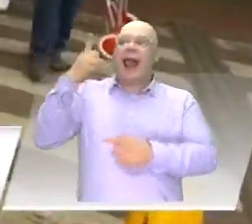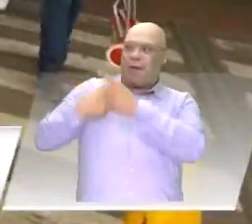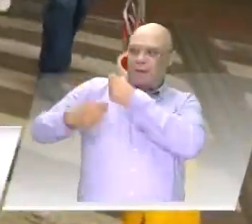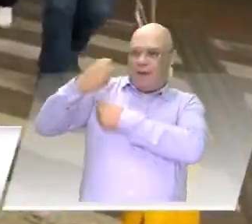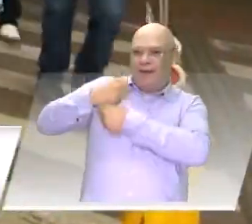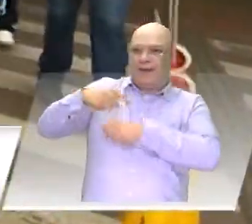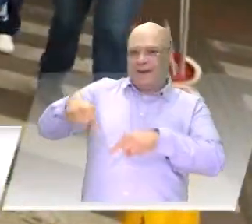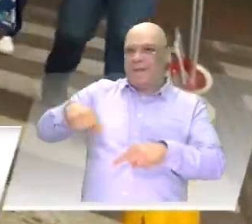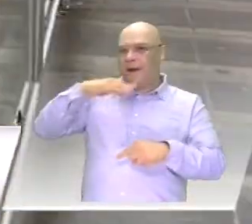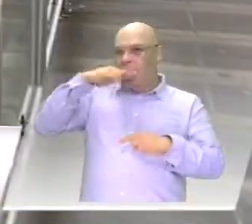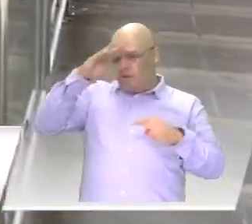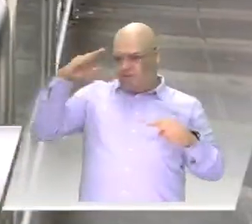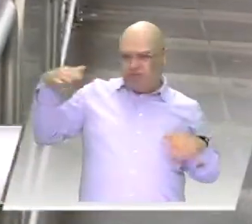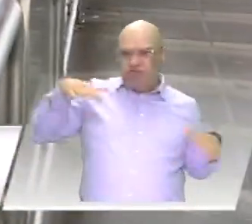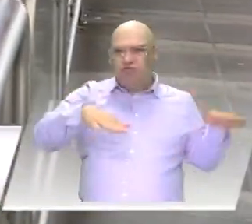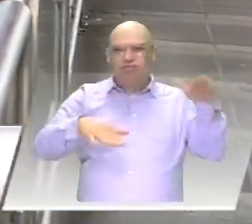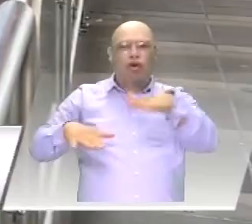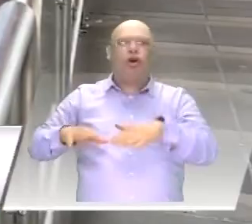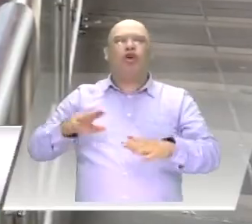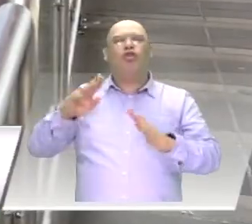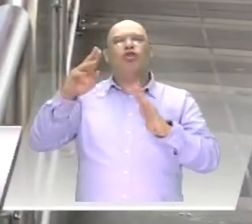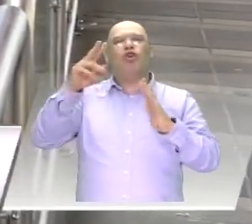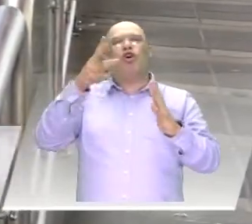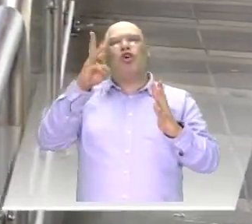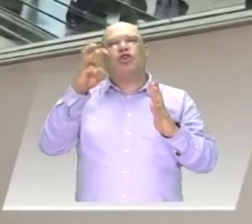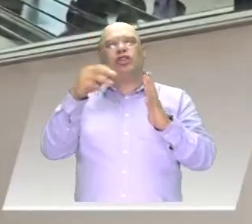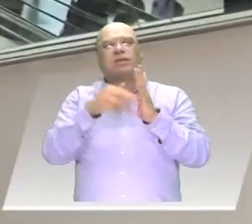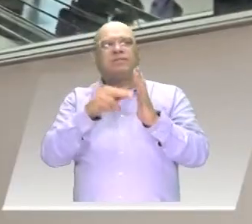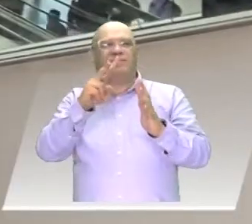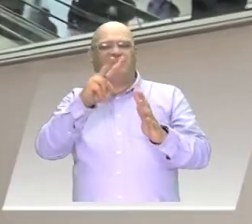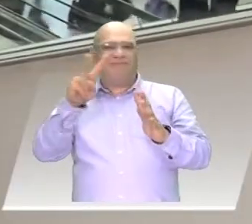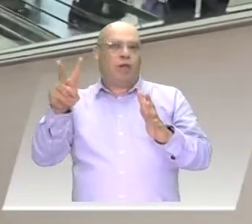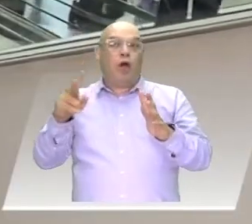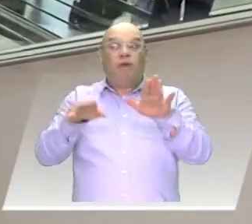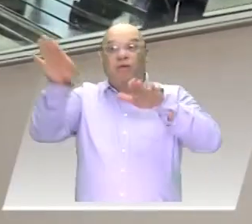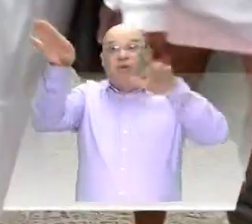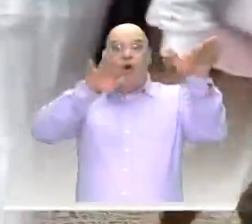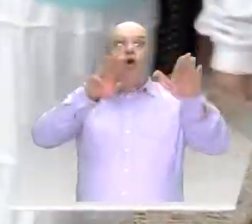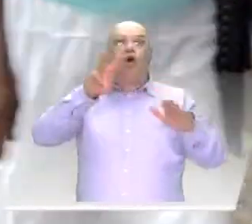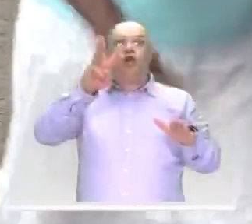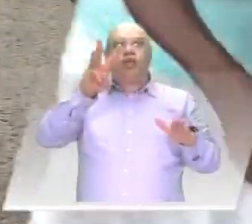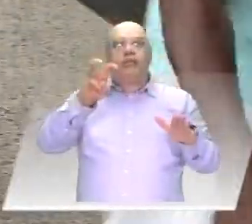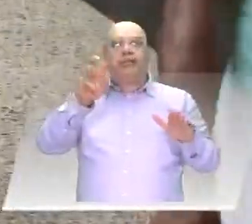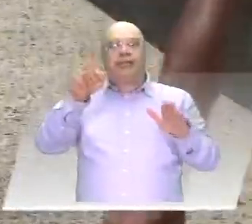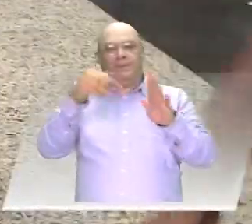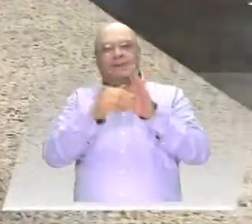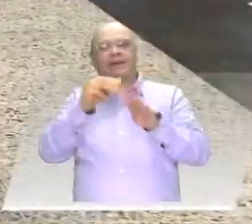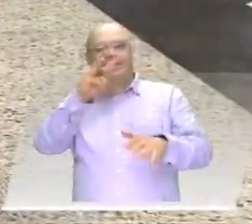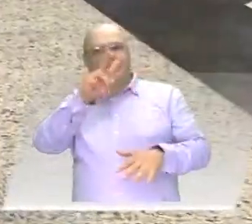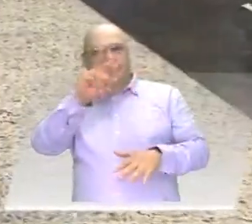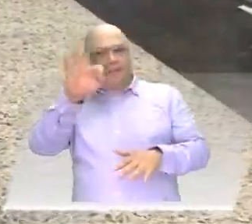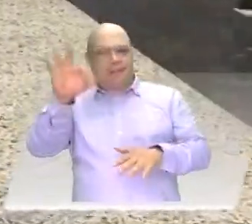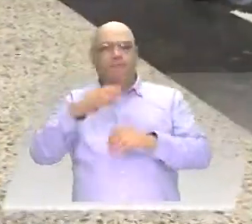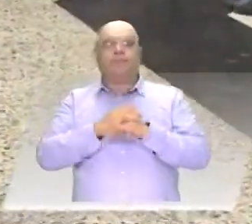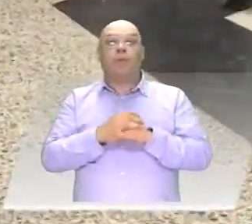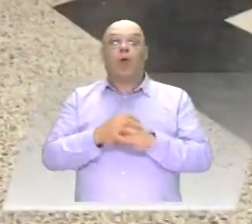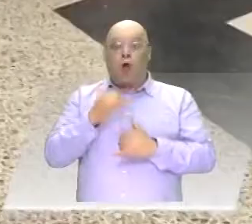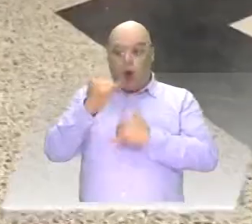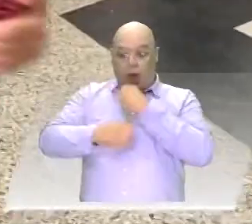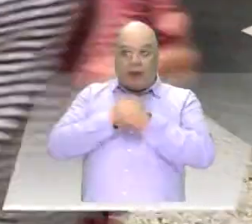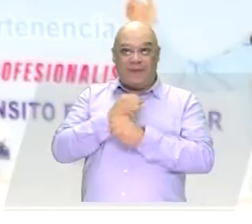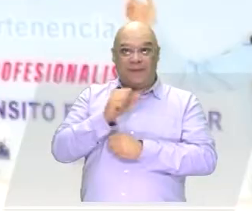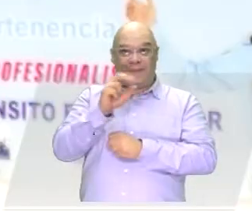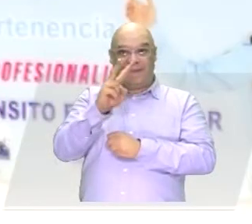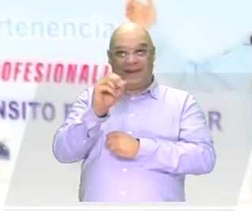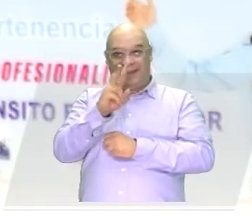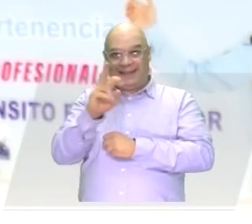Medellín ingresaron 208.079 vehículos y salieron 86.303. Para el 2023 se espera un número mayor de